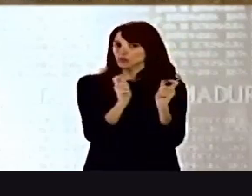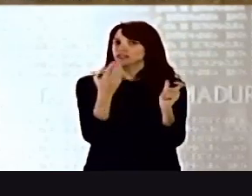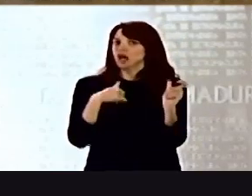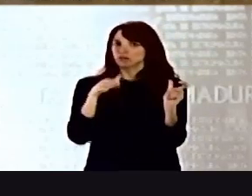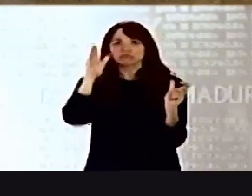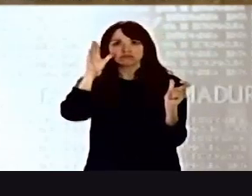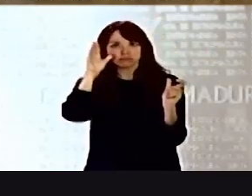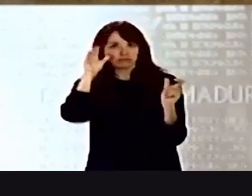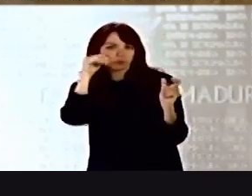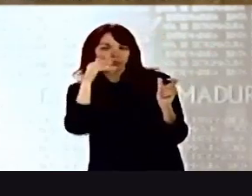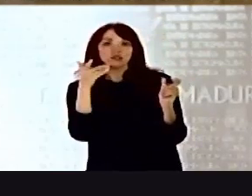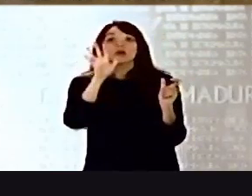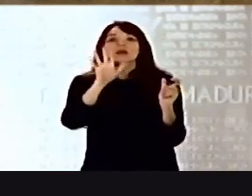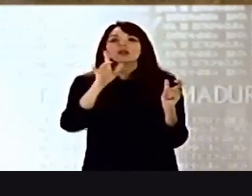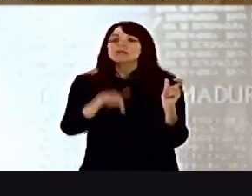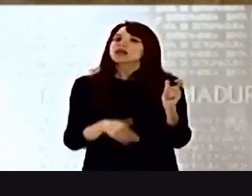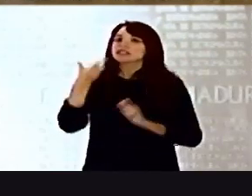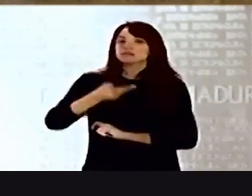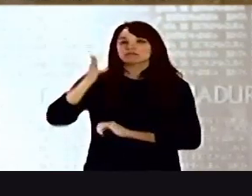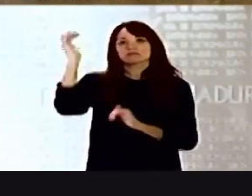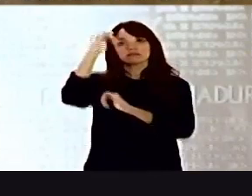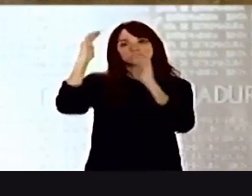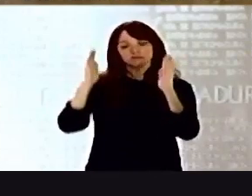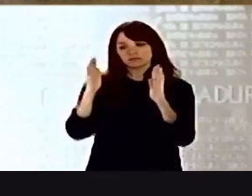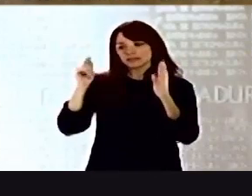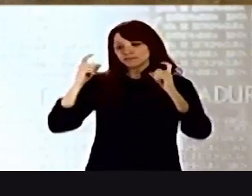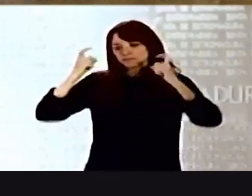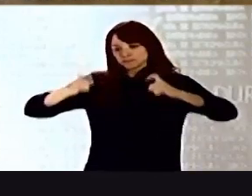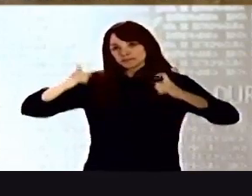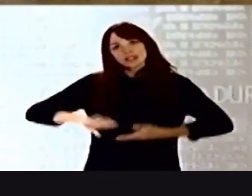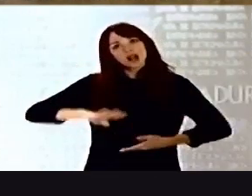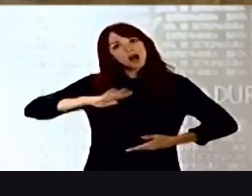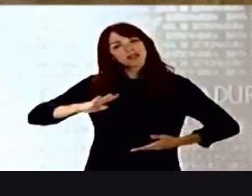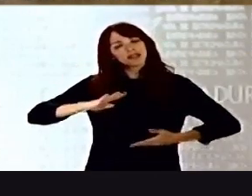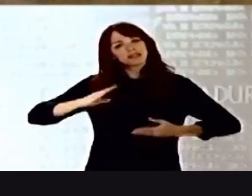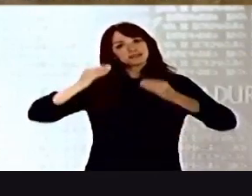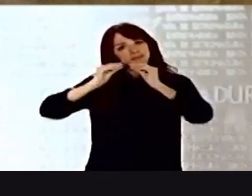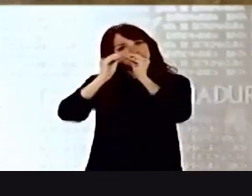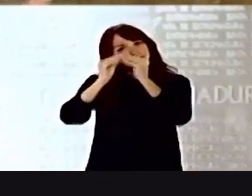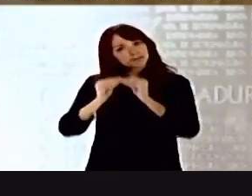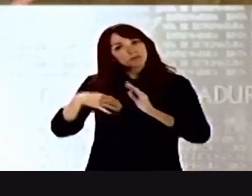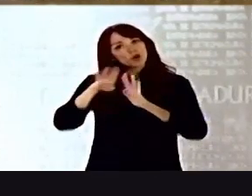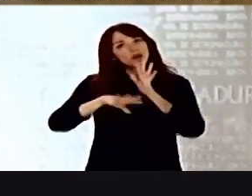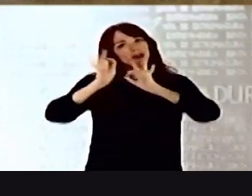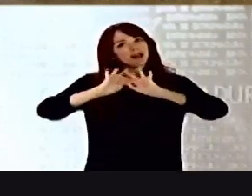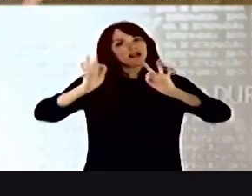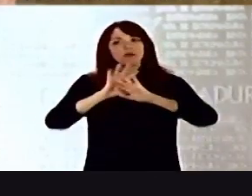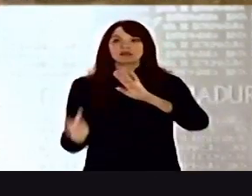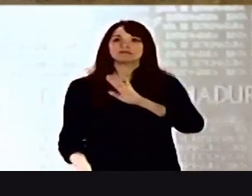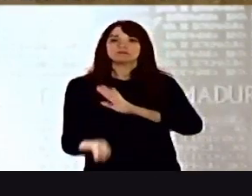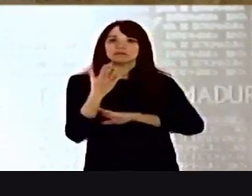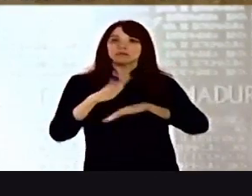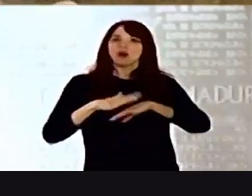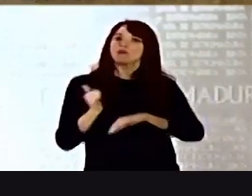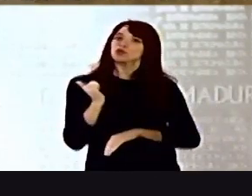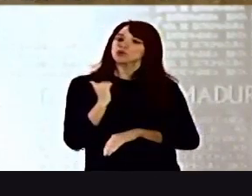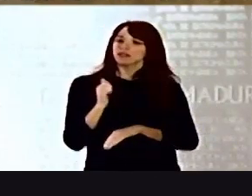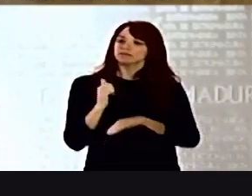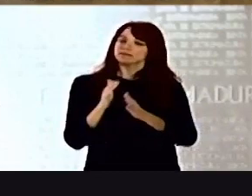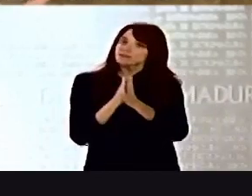importante también atender y ser capaces de poner en marcha programas específicos que den una oportunidad y que incentiven